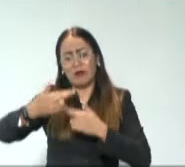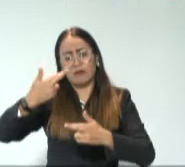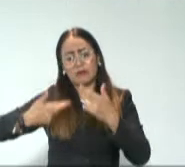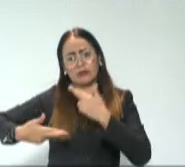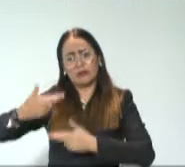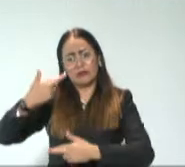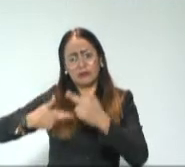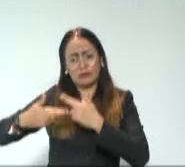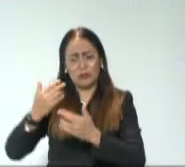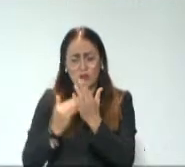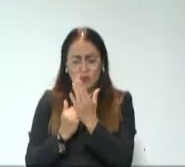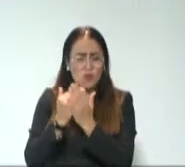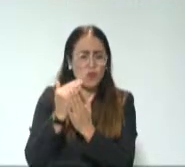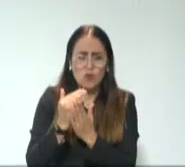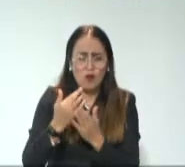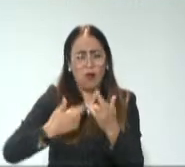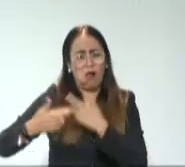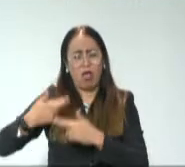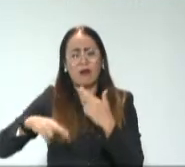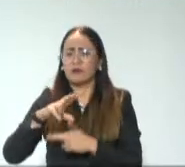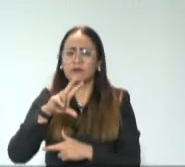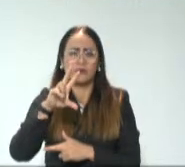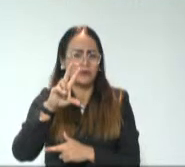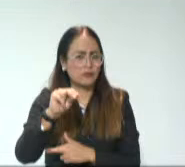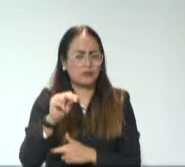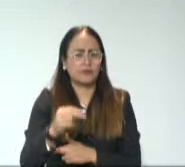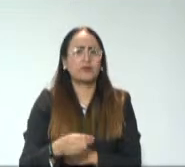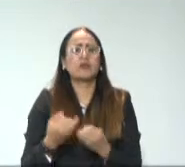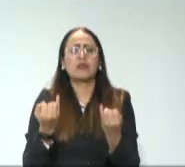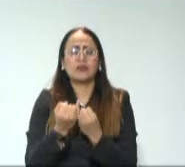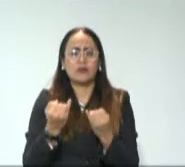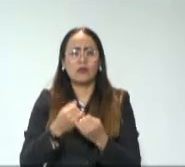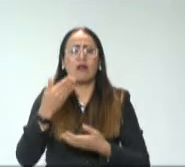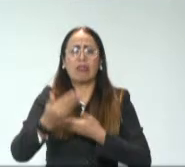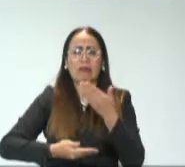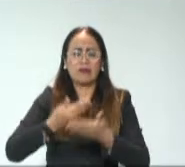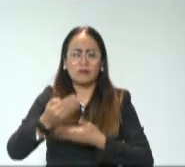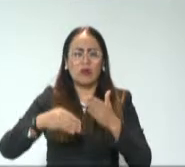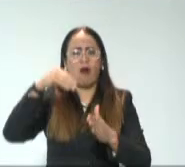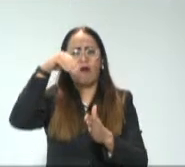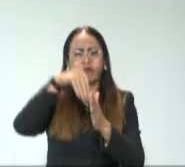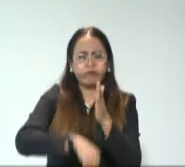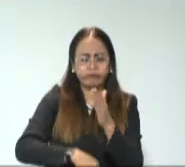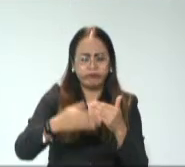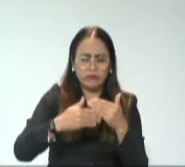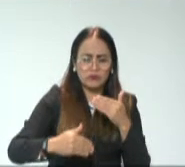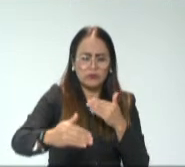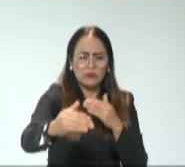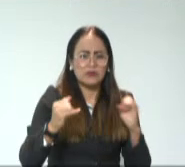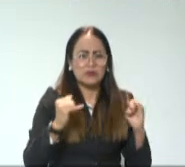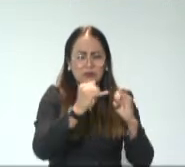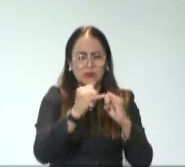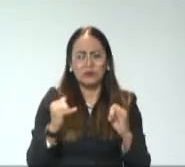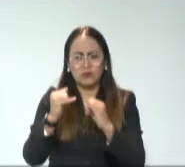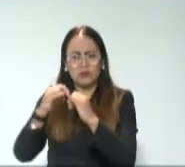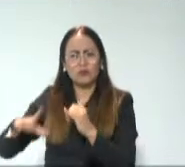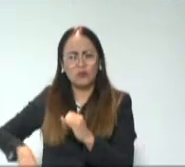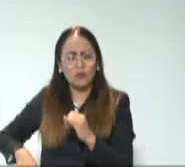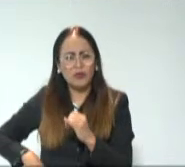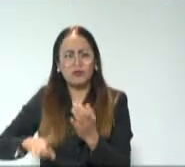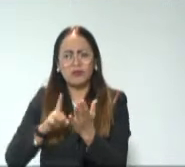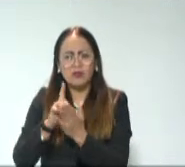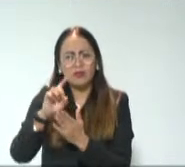los progresos en estas dimensiones institucionales críticas y evitar las consecuencias a más largo plazo de las instituciones públicas y los derechos